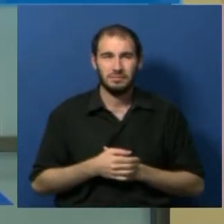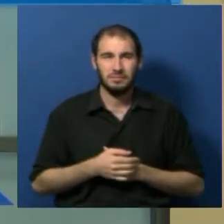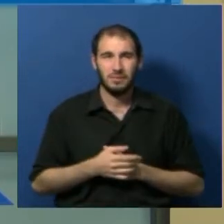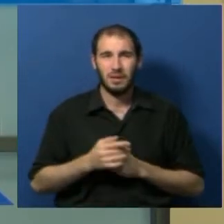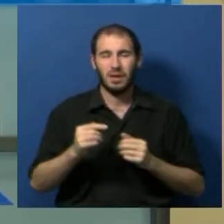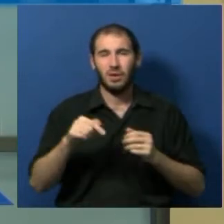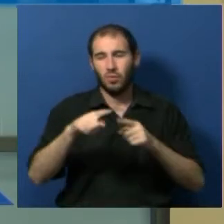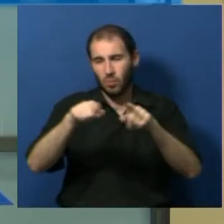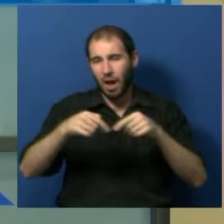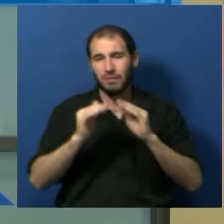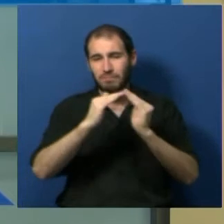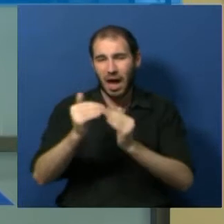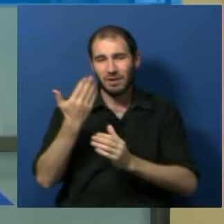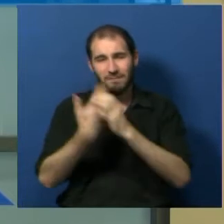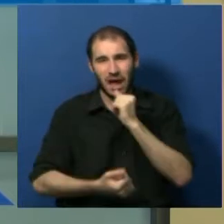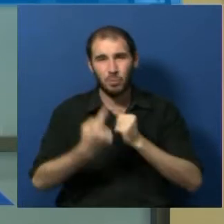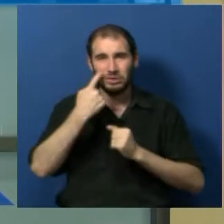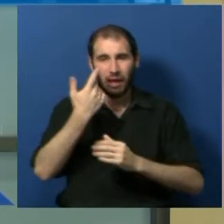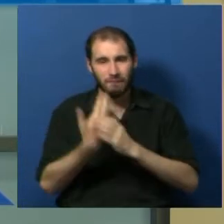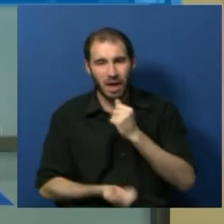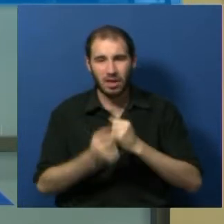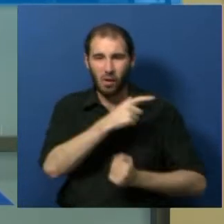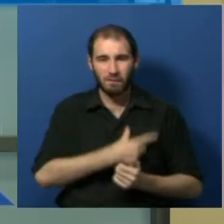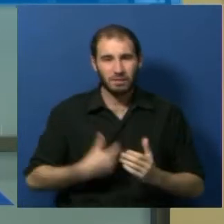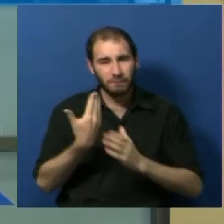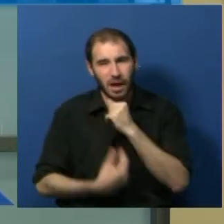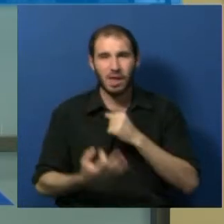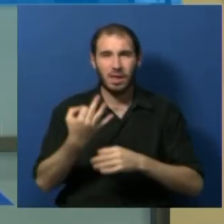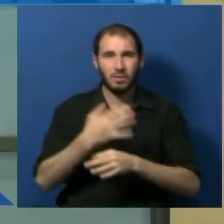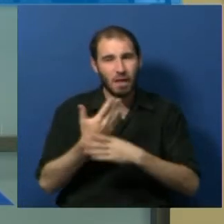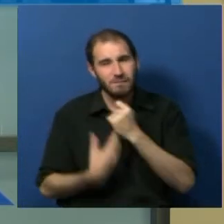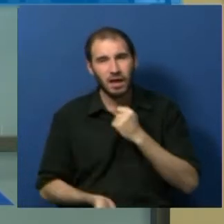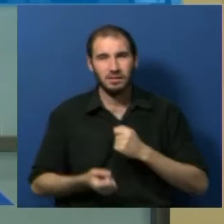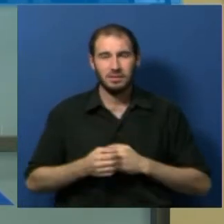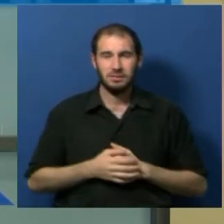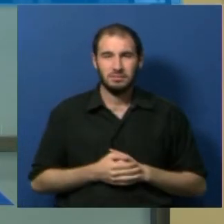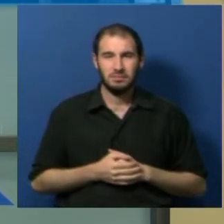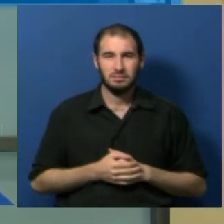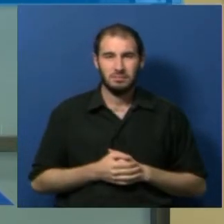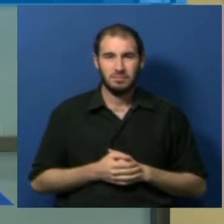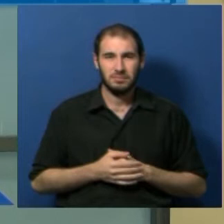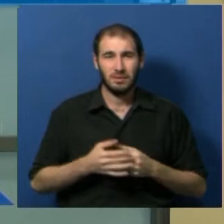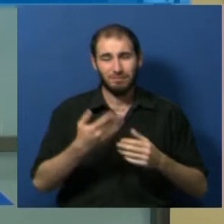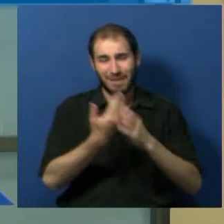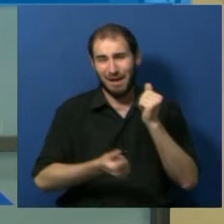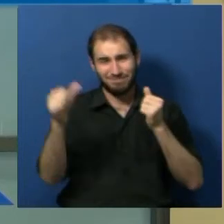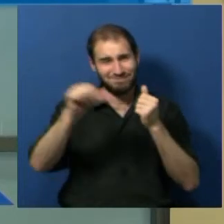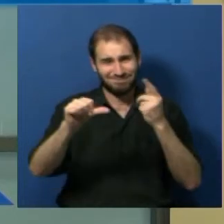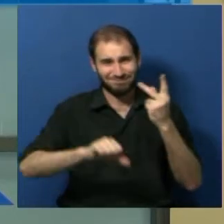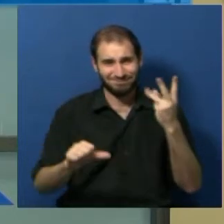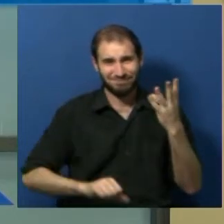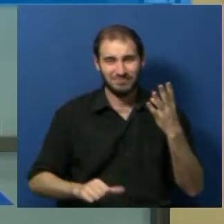su cuadra, su barrio, su municipio, su gobierno, su escuela. Y todos esos fracasos